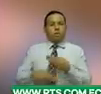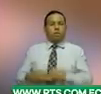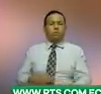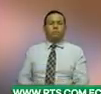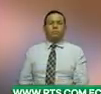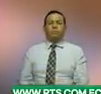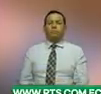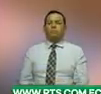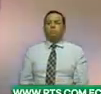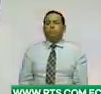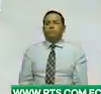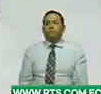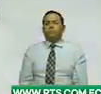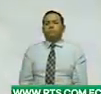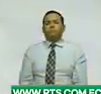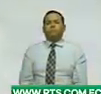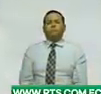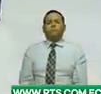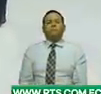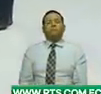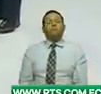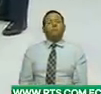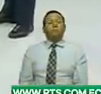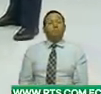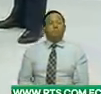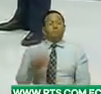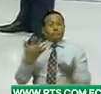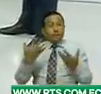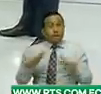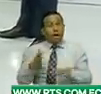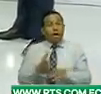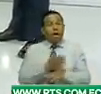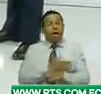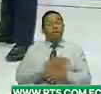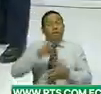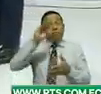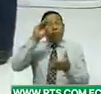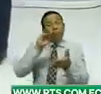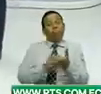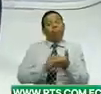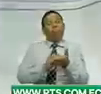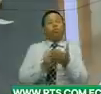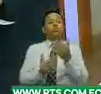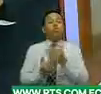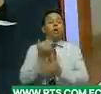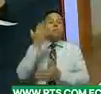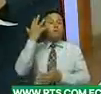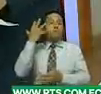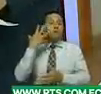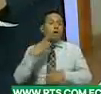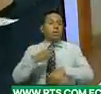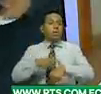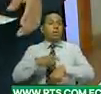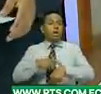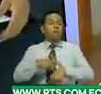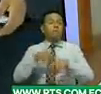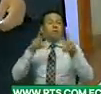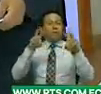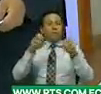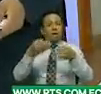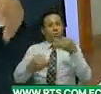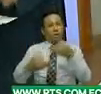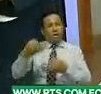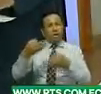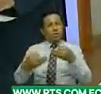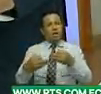Casamen. Y se fijó fecha y hora para la audiencia de vinculación en el caso del presunto femicidio de Lisbeth Vaquerizo. Entre